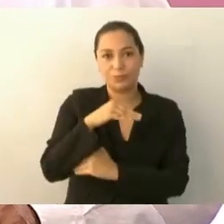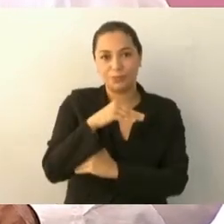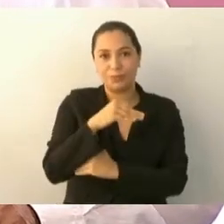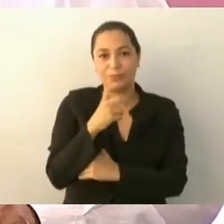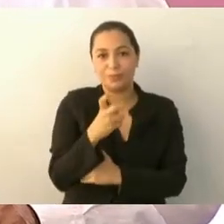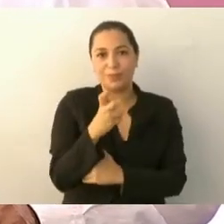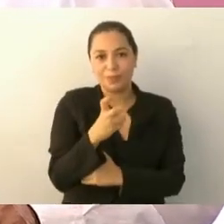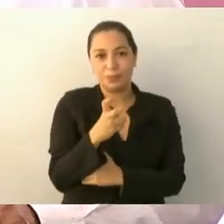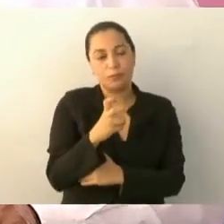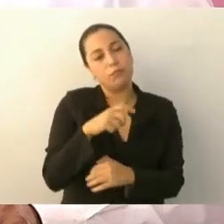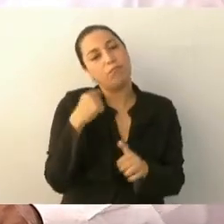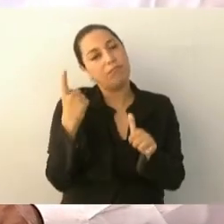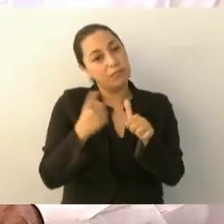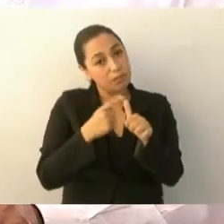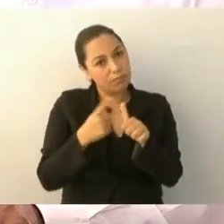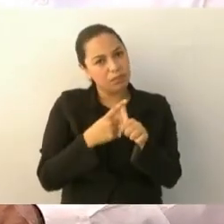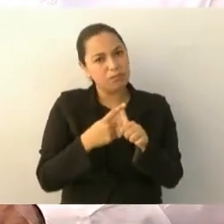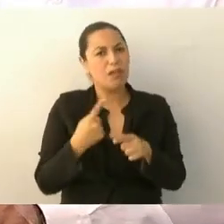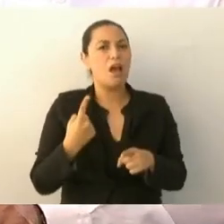primero los pobres.